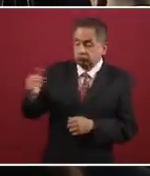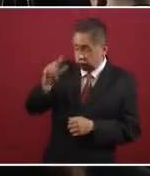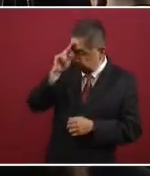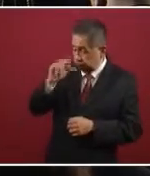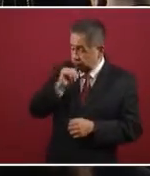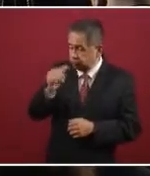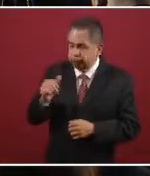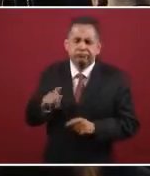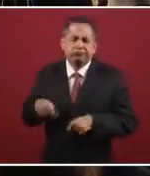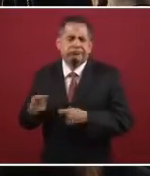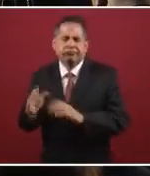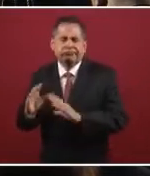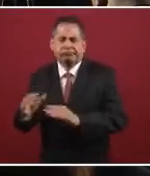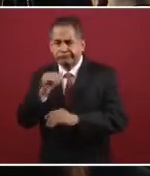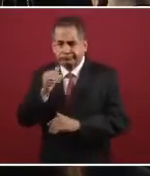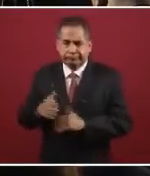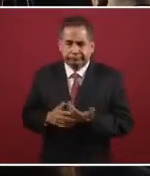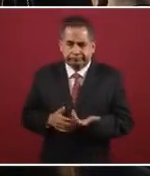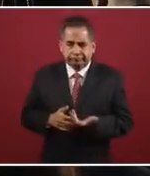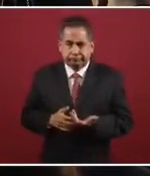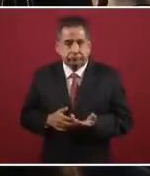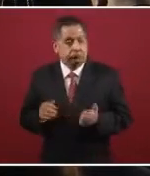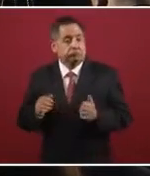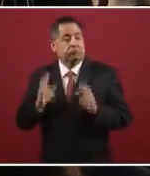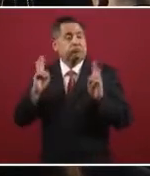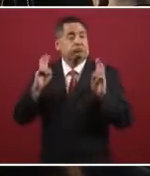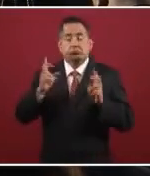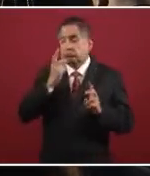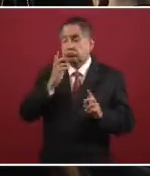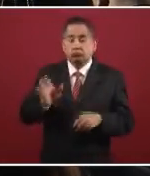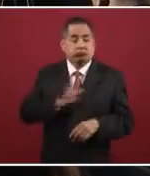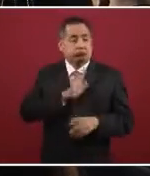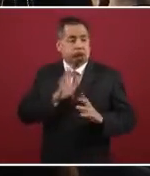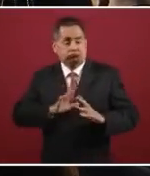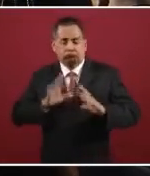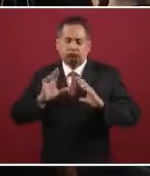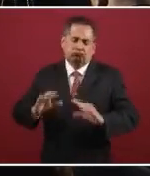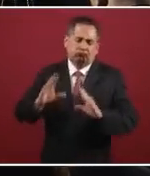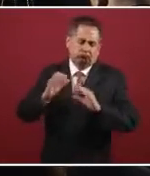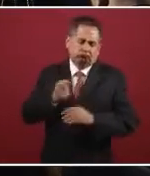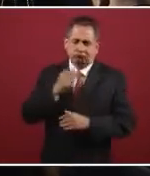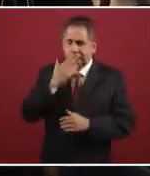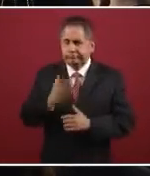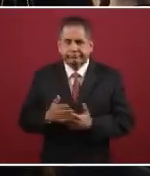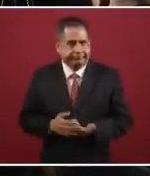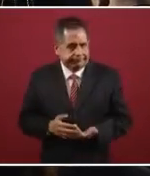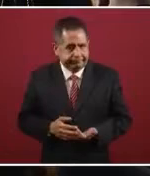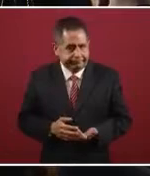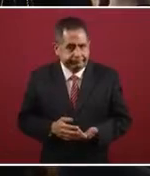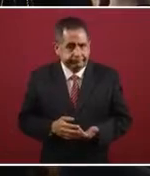Teníamos que procurar mejorar la calidad de la enseñanza y se olvidaron